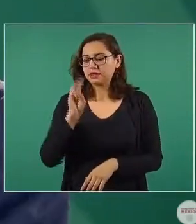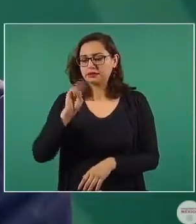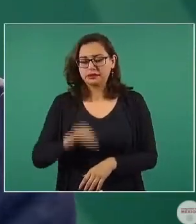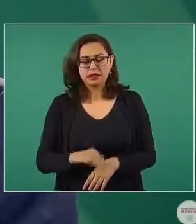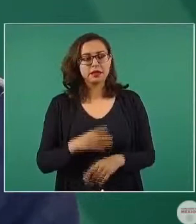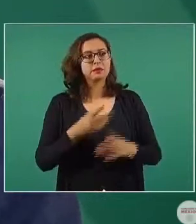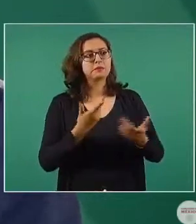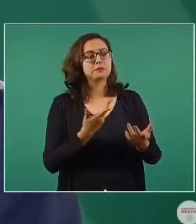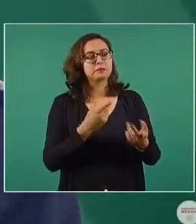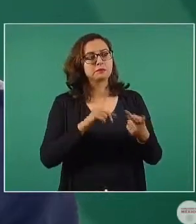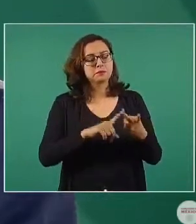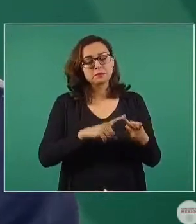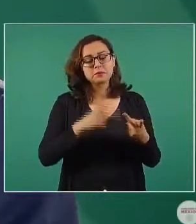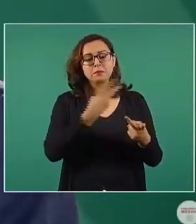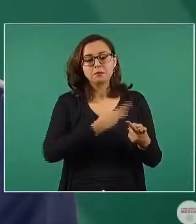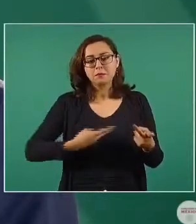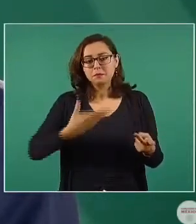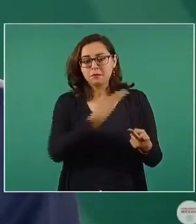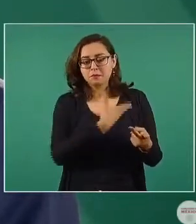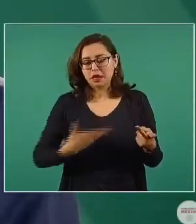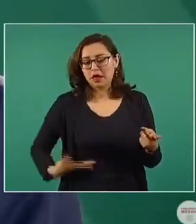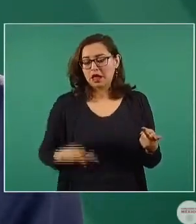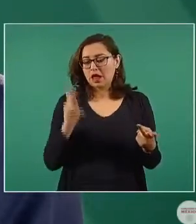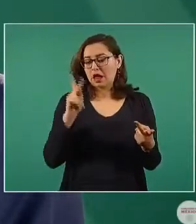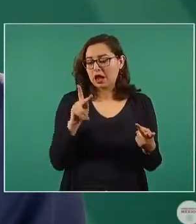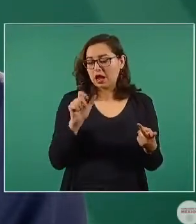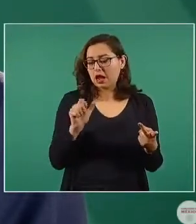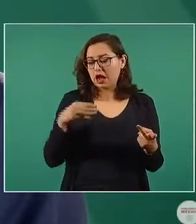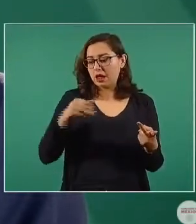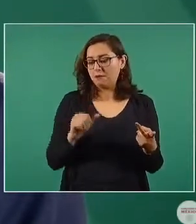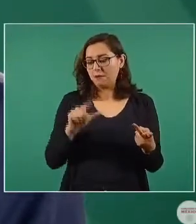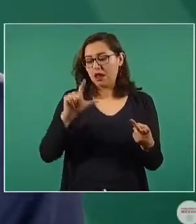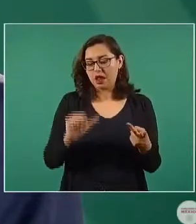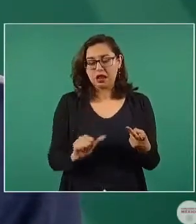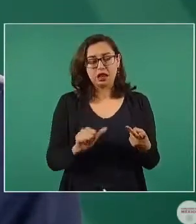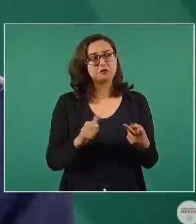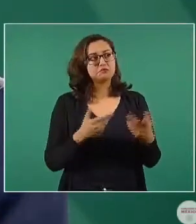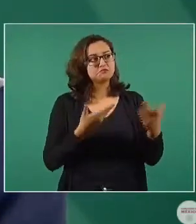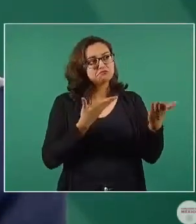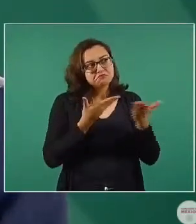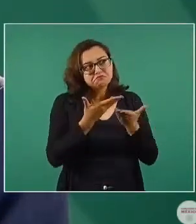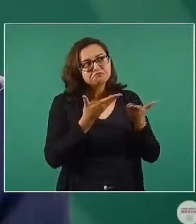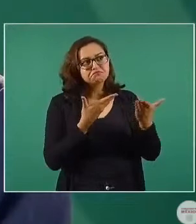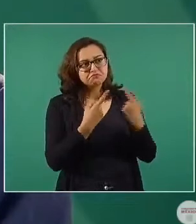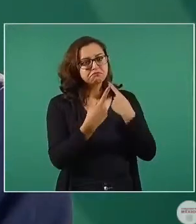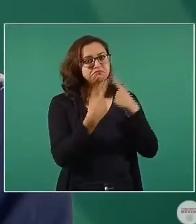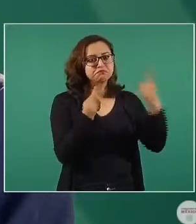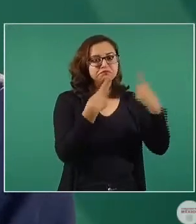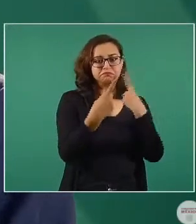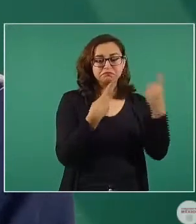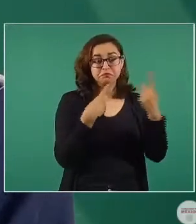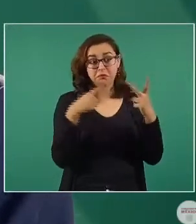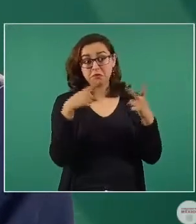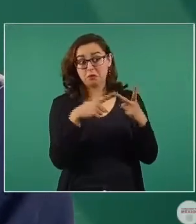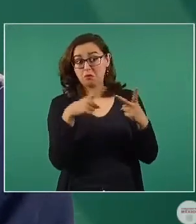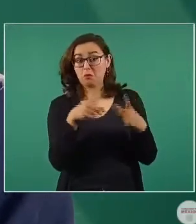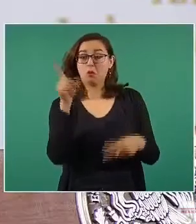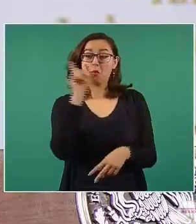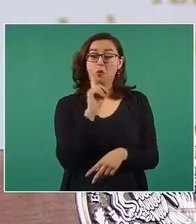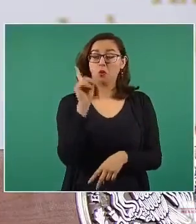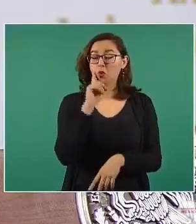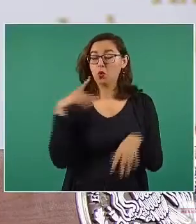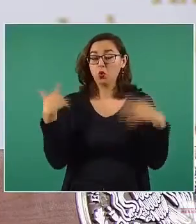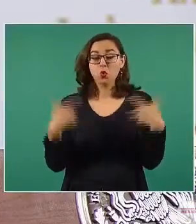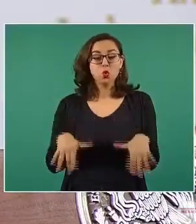con la vicepresidenta Kamala Harris, que es también muy sensible y que